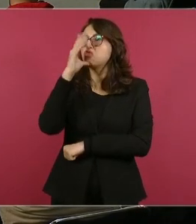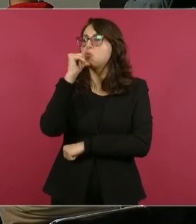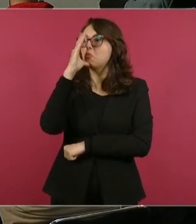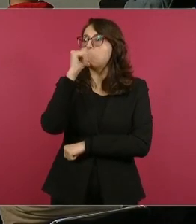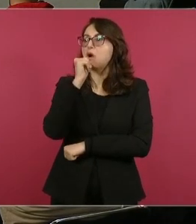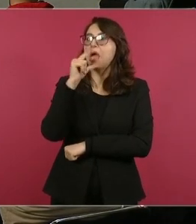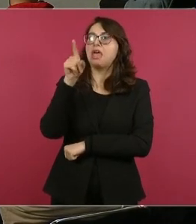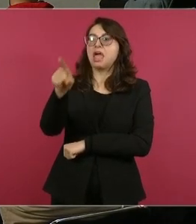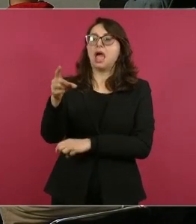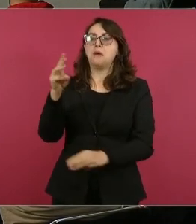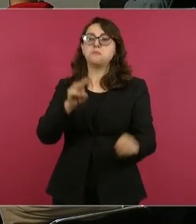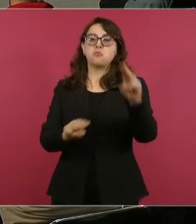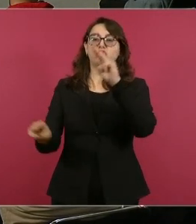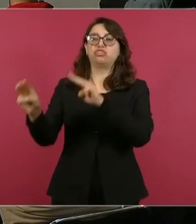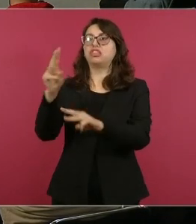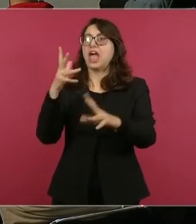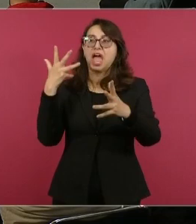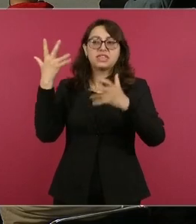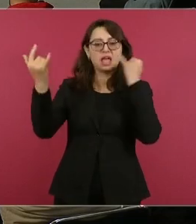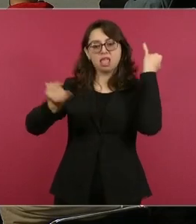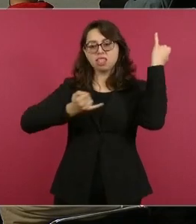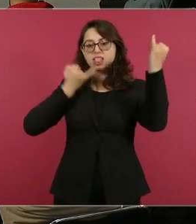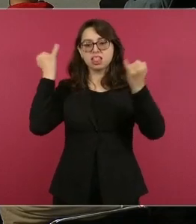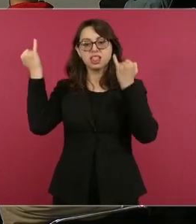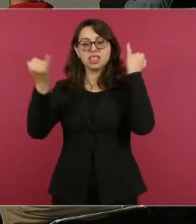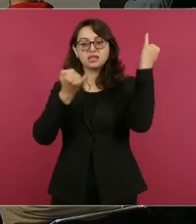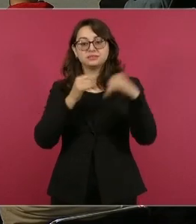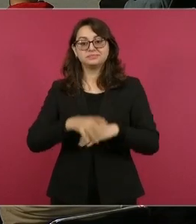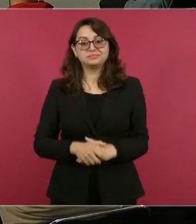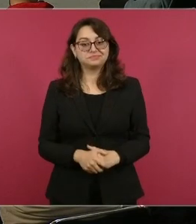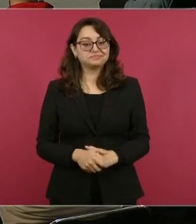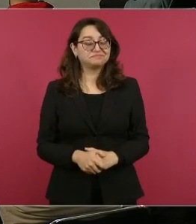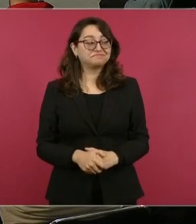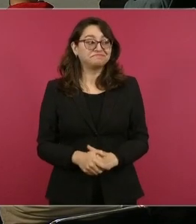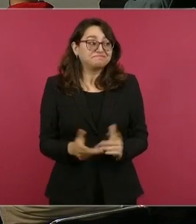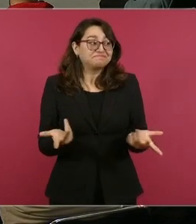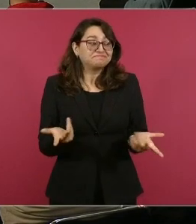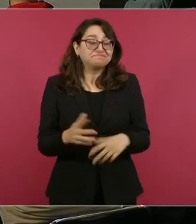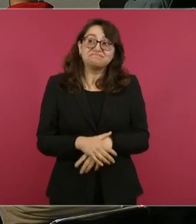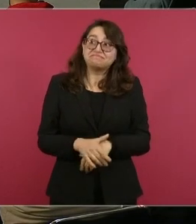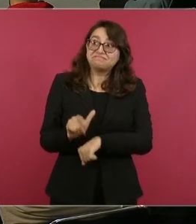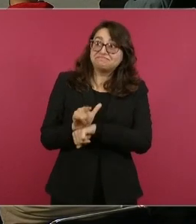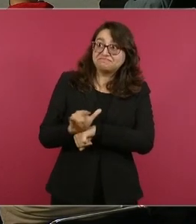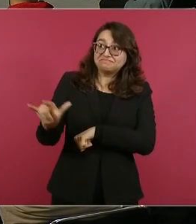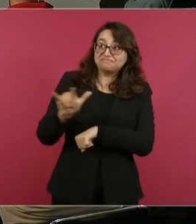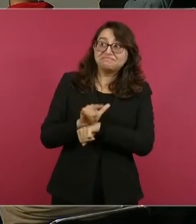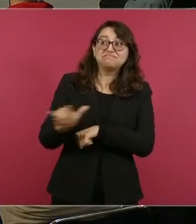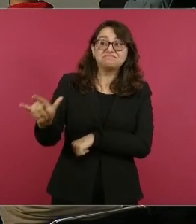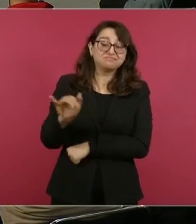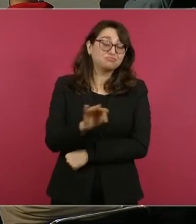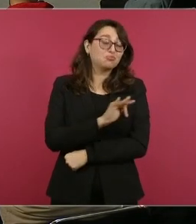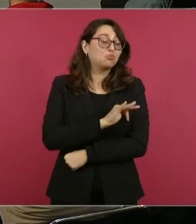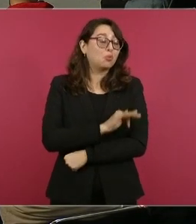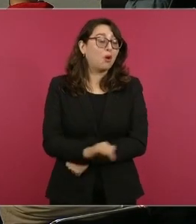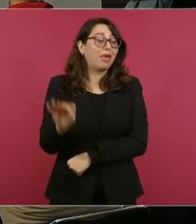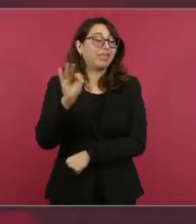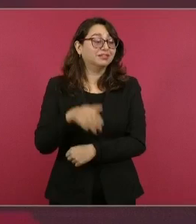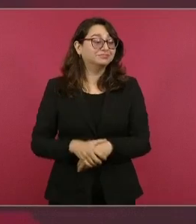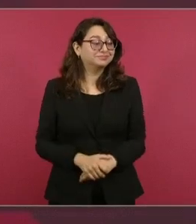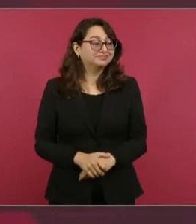colocaban un cerro ahí enfrente. Es uno de los mejores aeropuertos del mundo.